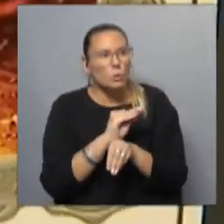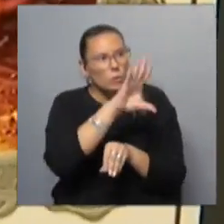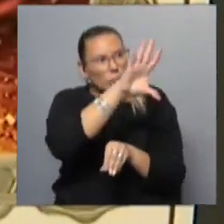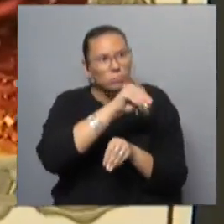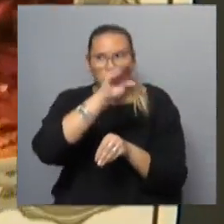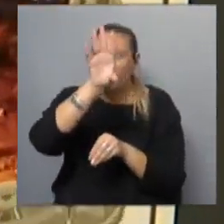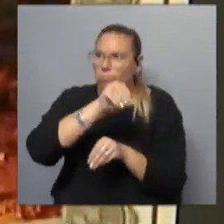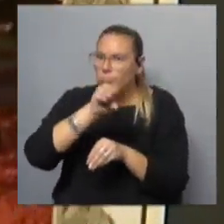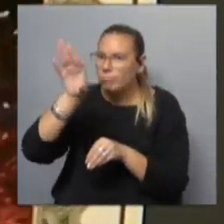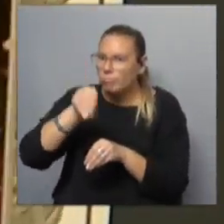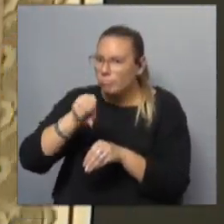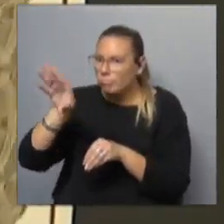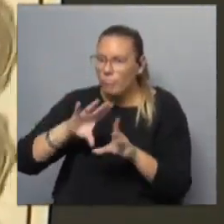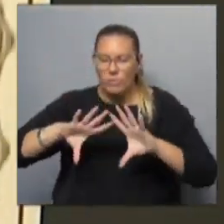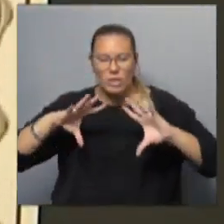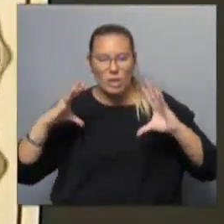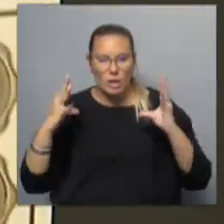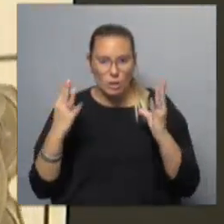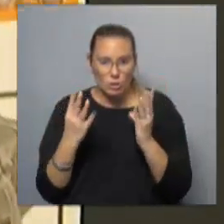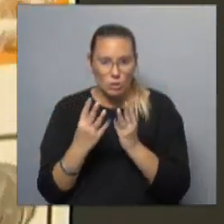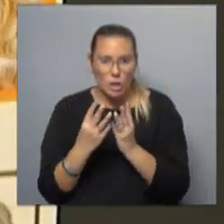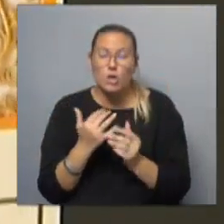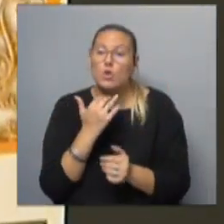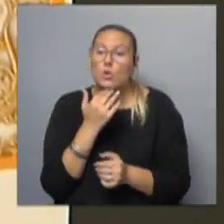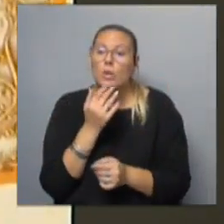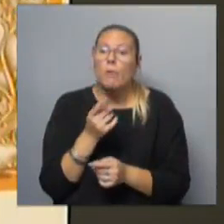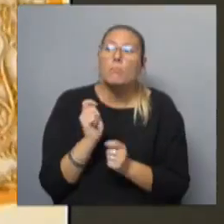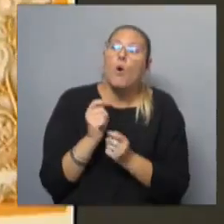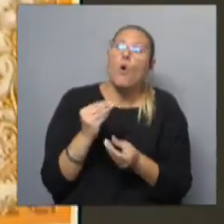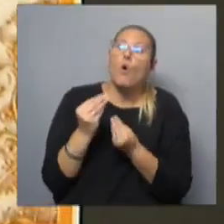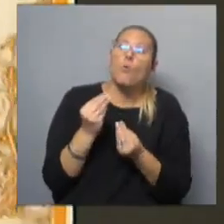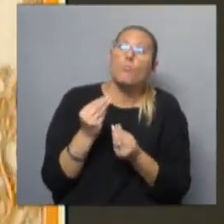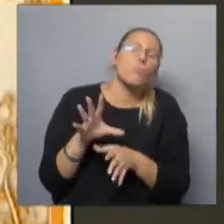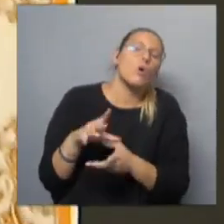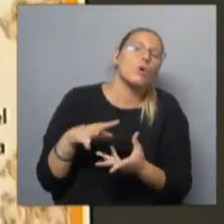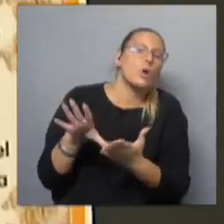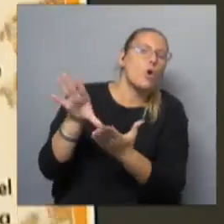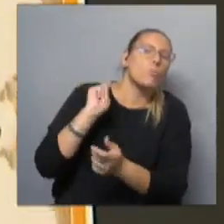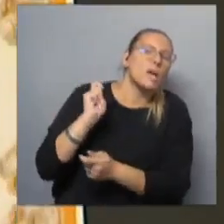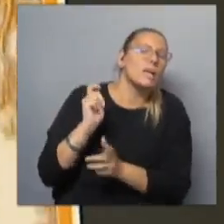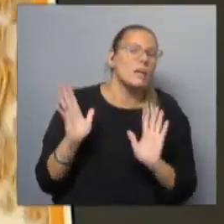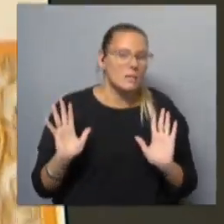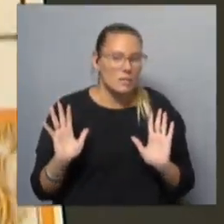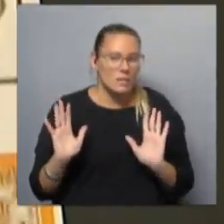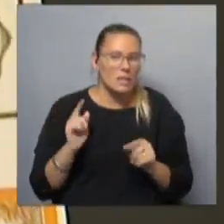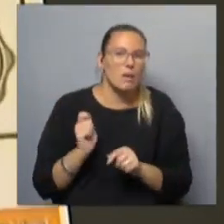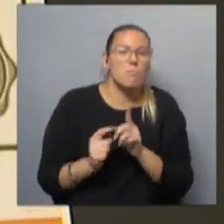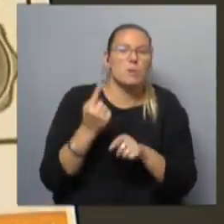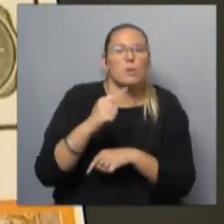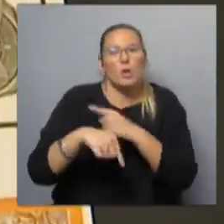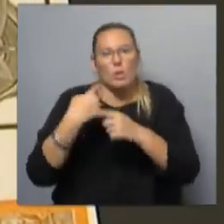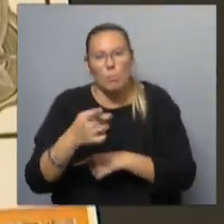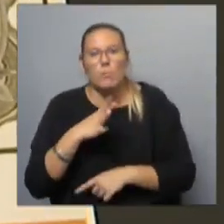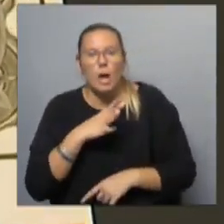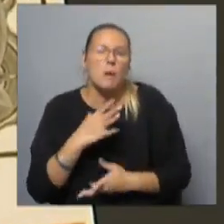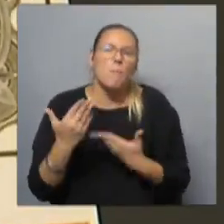cultura internacional, digamos, ¿no? No sabemos quién tomó de quién, quiénes son antes y quiénes después, ¿verdad? Pero sí, tienen un